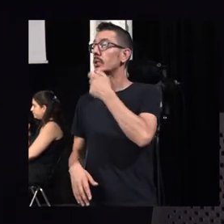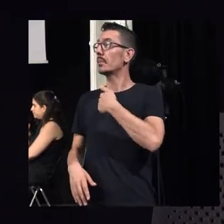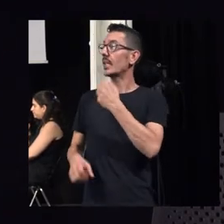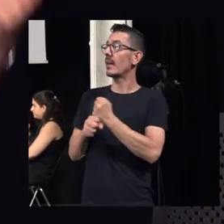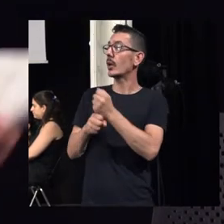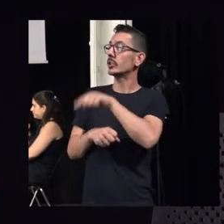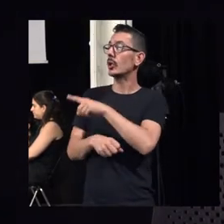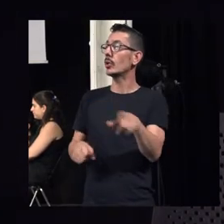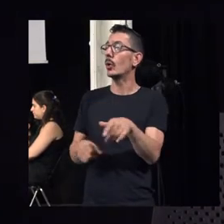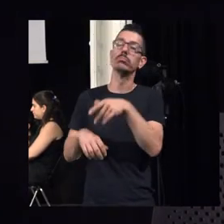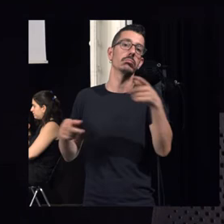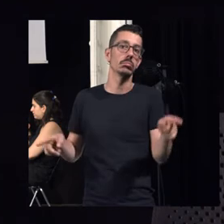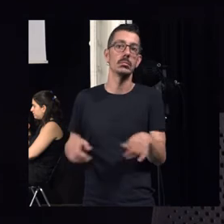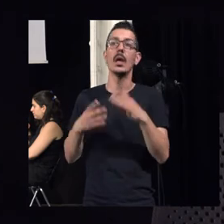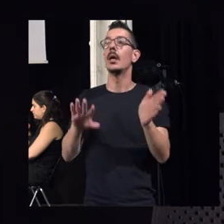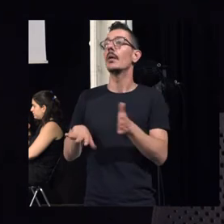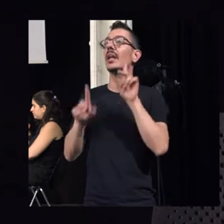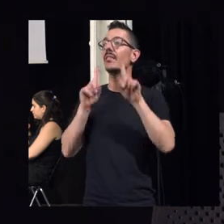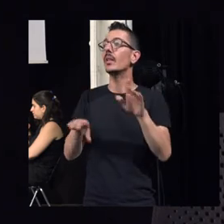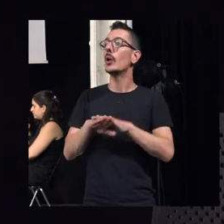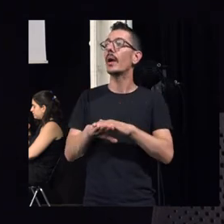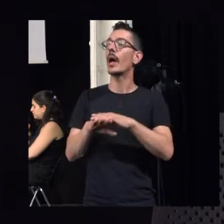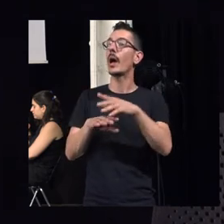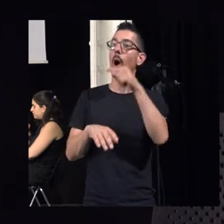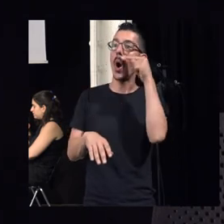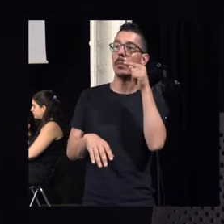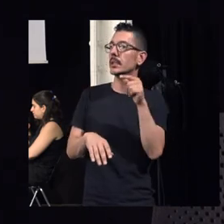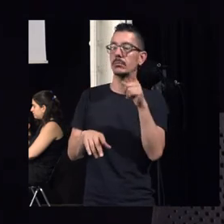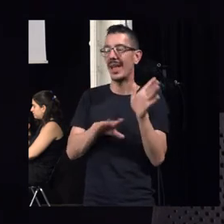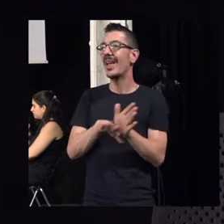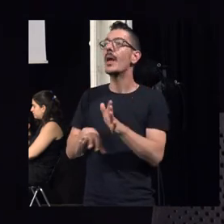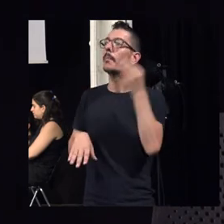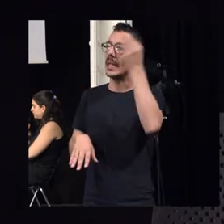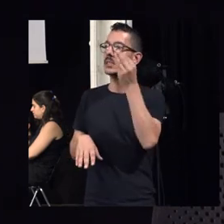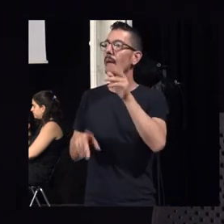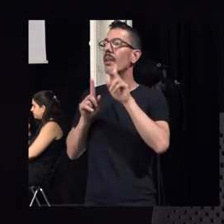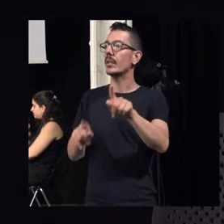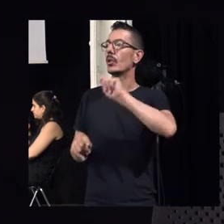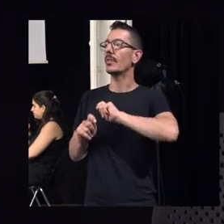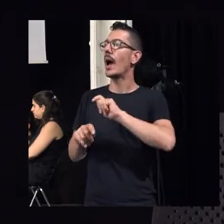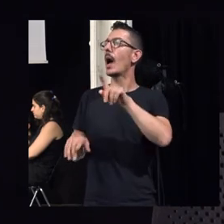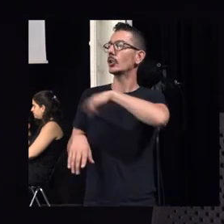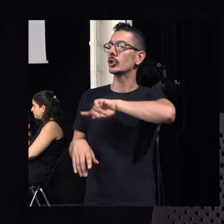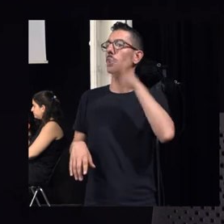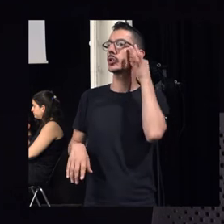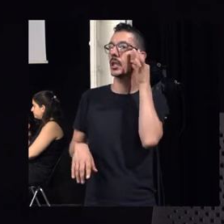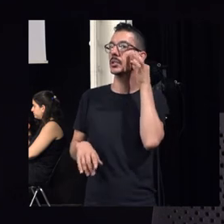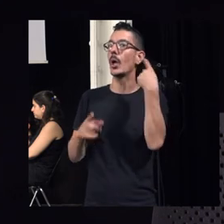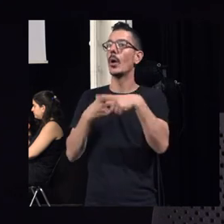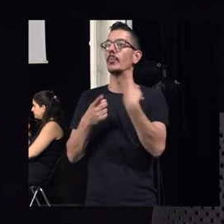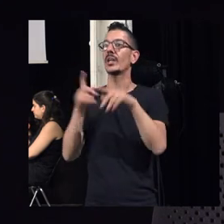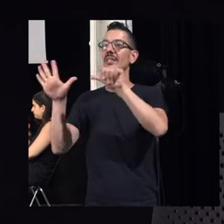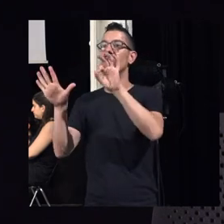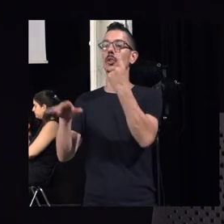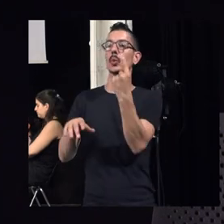un beneficio para los hombres. Bueno, no, piensa primero en el beneficio que nos da a nosotras, porque esos 601 euros